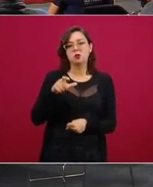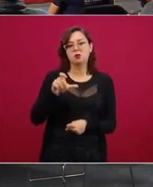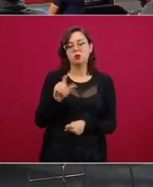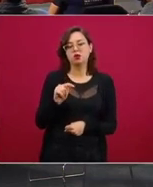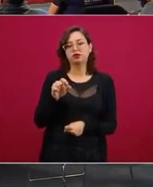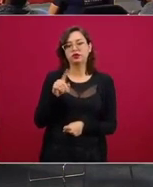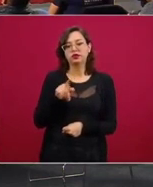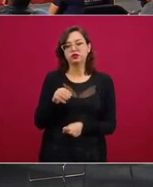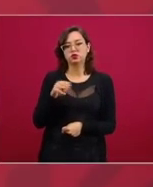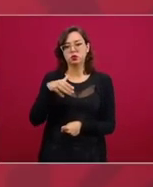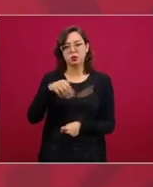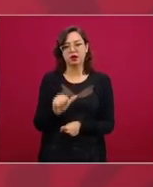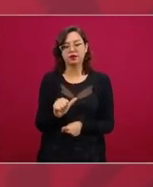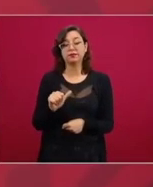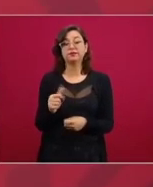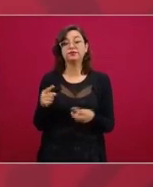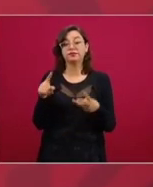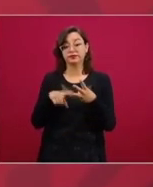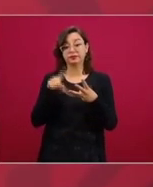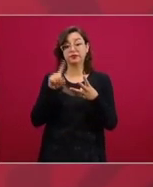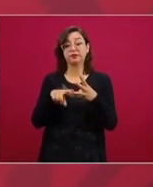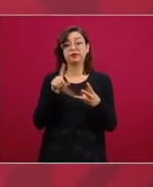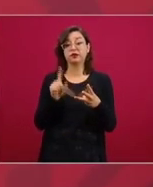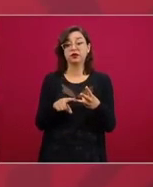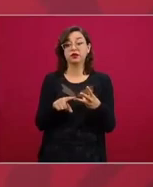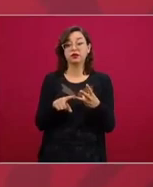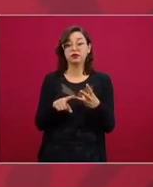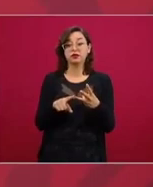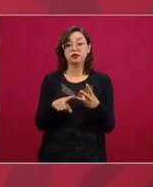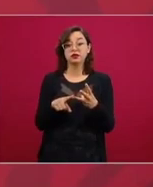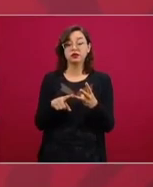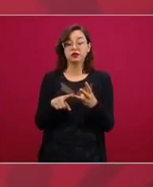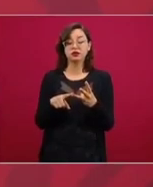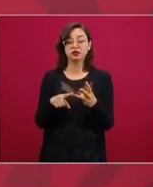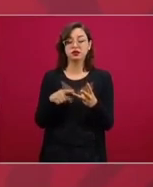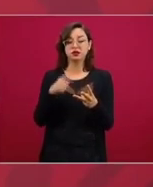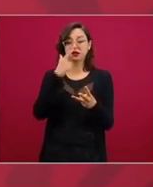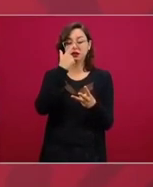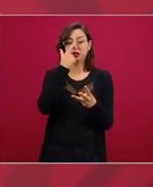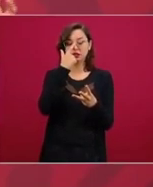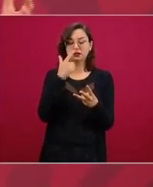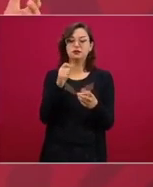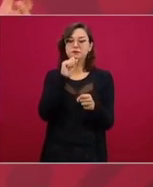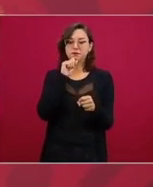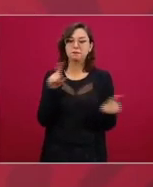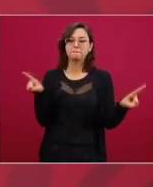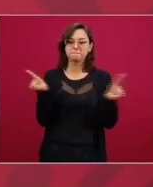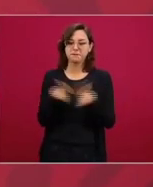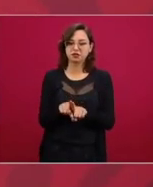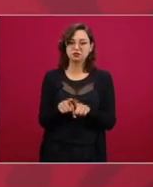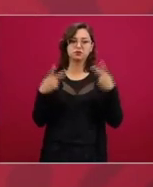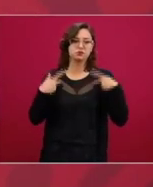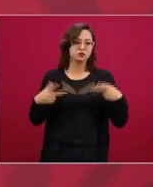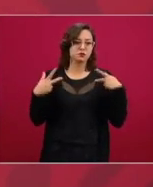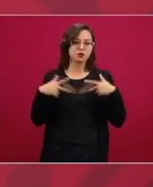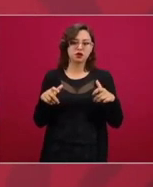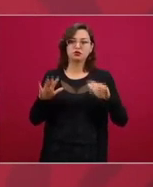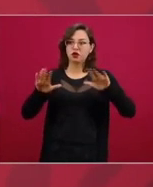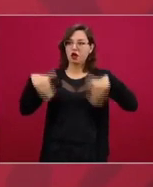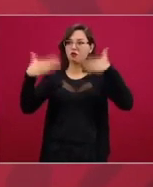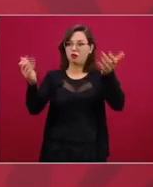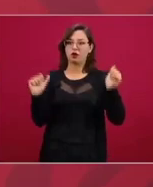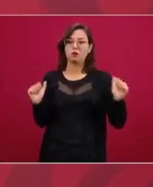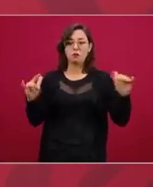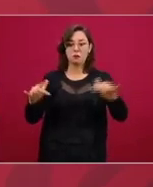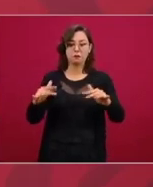Y ¿cómo ven? Aquí la paramos, la platicamos un ratito temporal de las congregaciones en el espacio